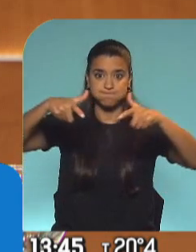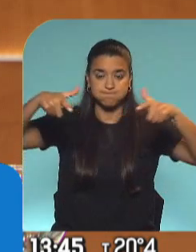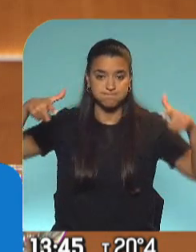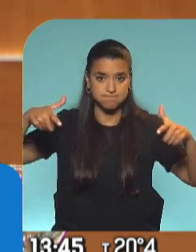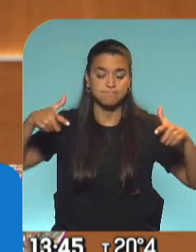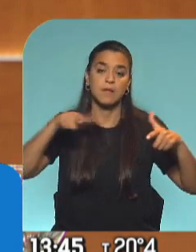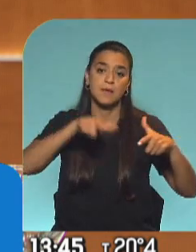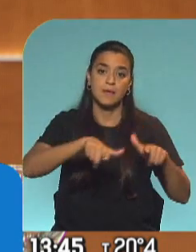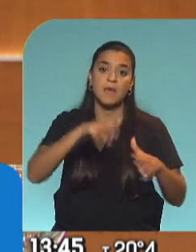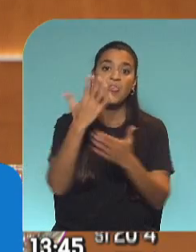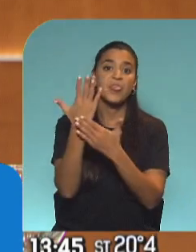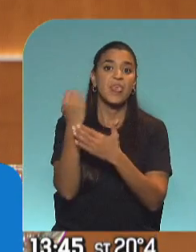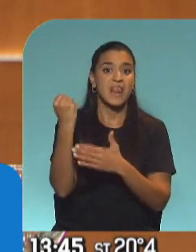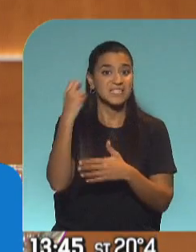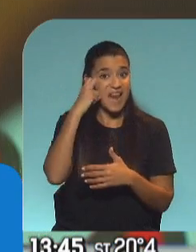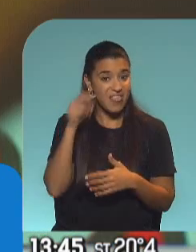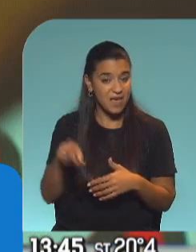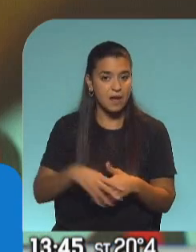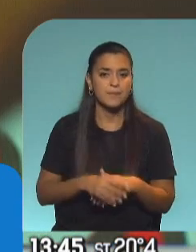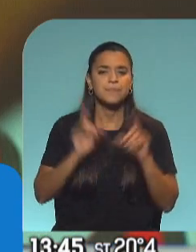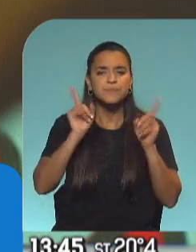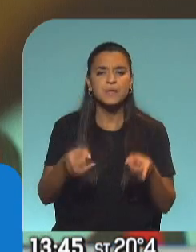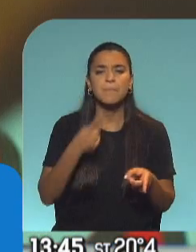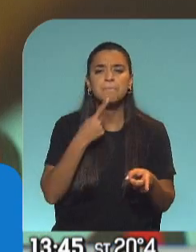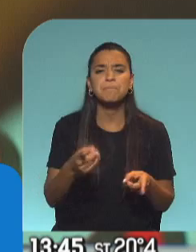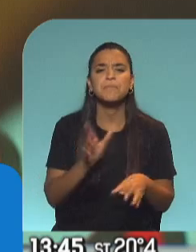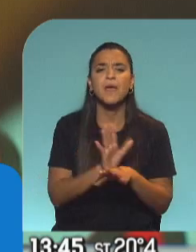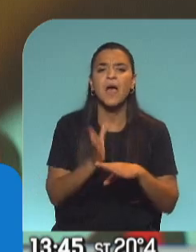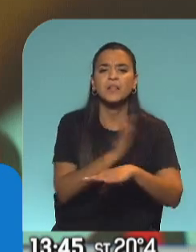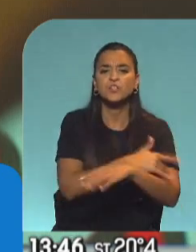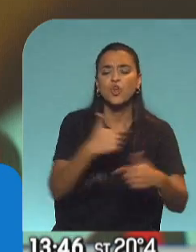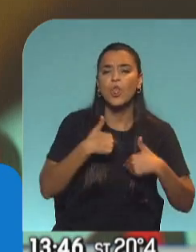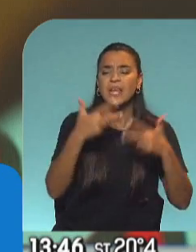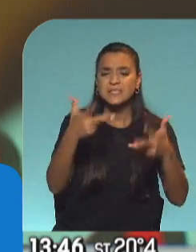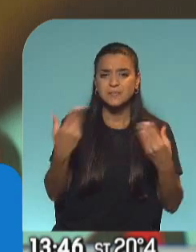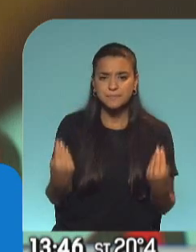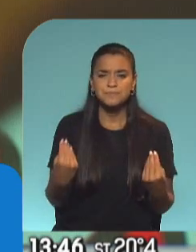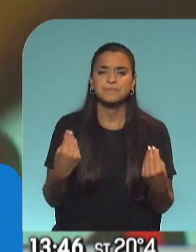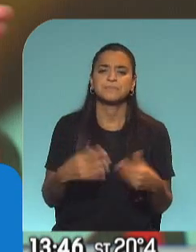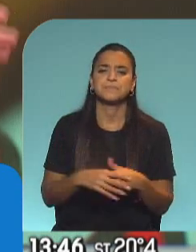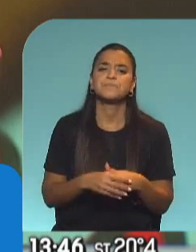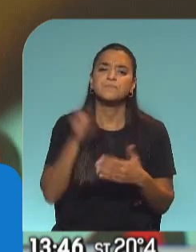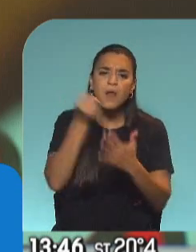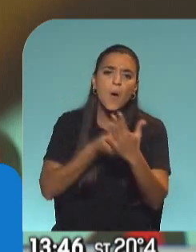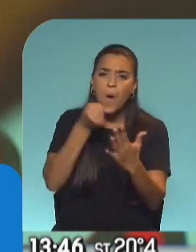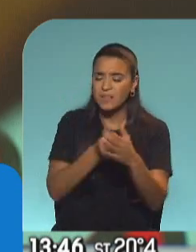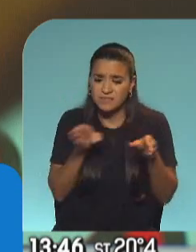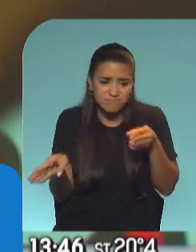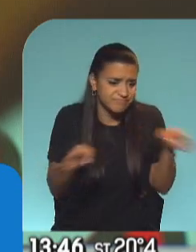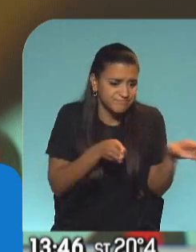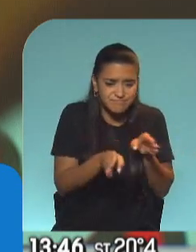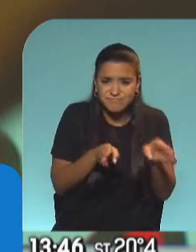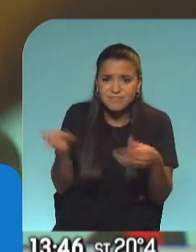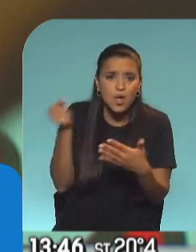audiencia, digamos, de la derecha más radical, ¿no es cierto? Y un Erdogan también, recién lo mencionaba fuera del aire, que está dando batalla en todos los frentes, podríamos